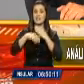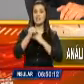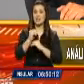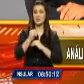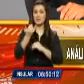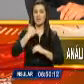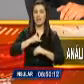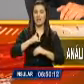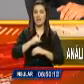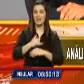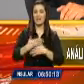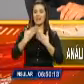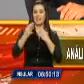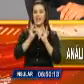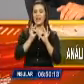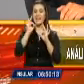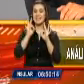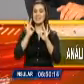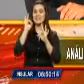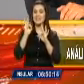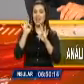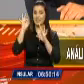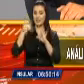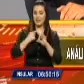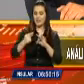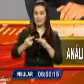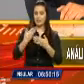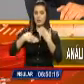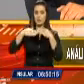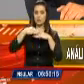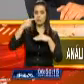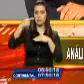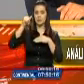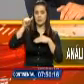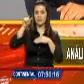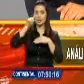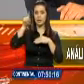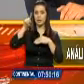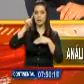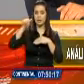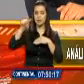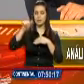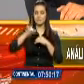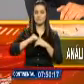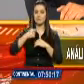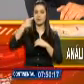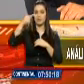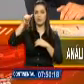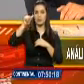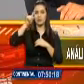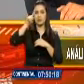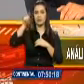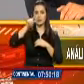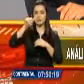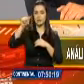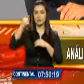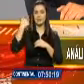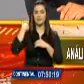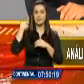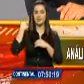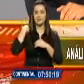dar estadísticas y detalles sobre la Franja de Gaza. La Franja de Gaza tiene territorio